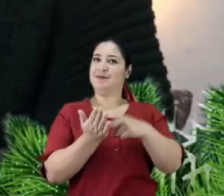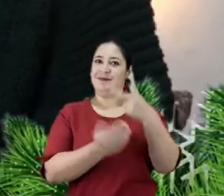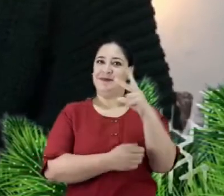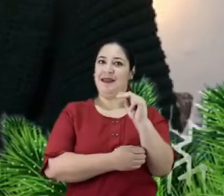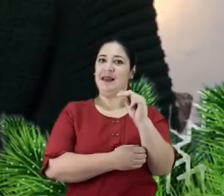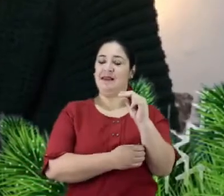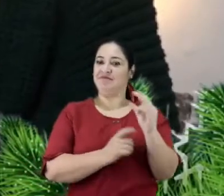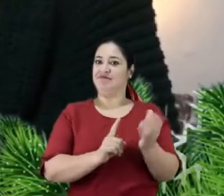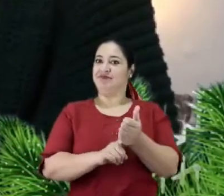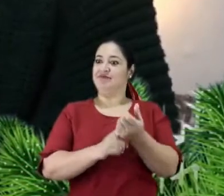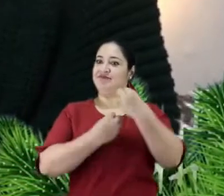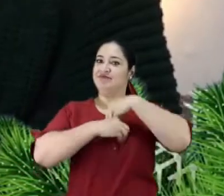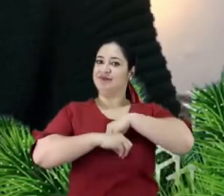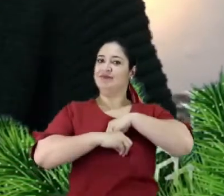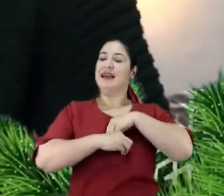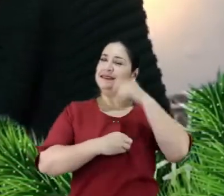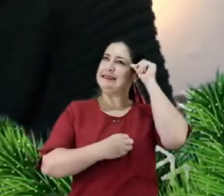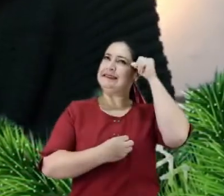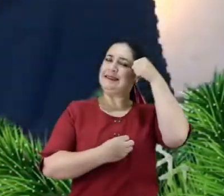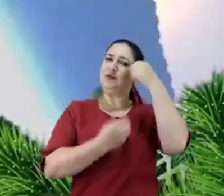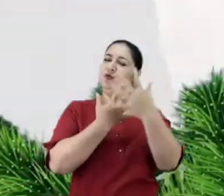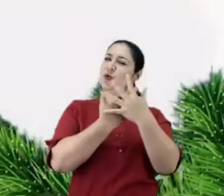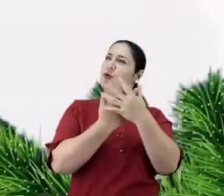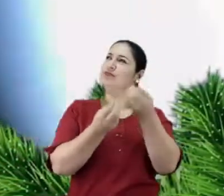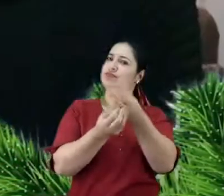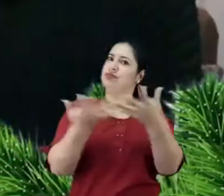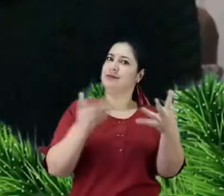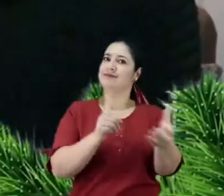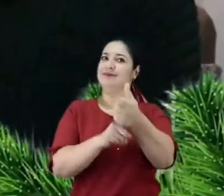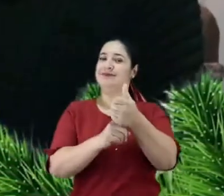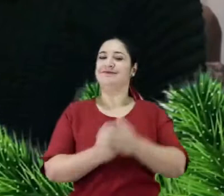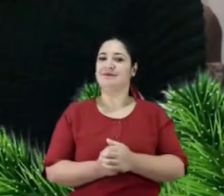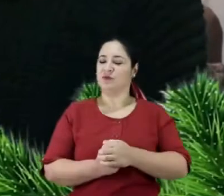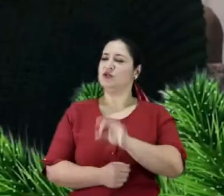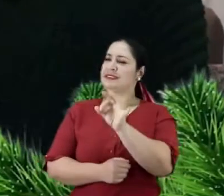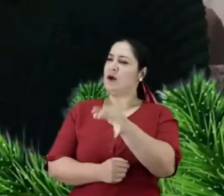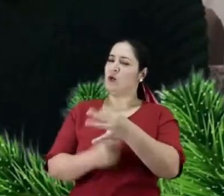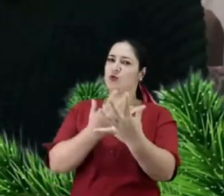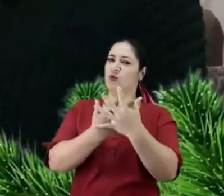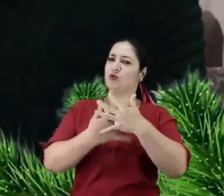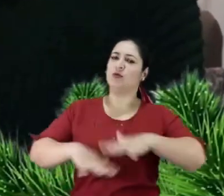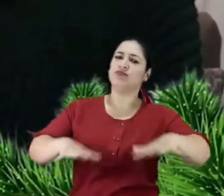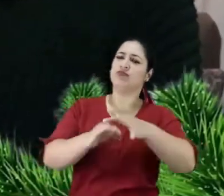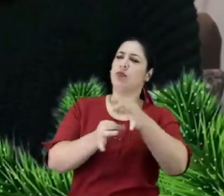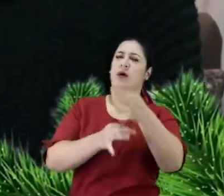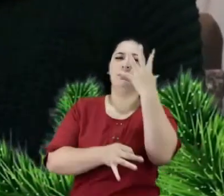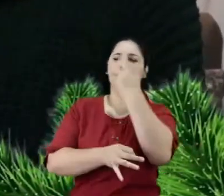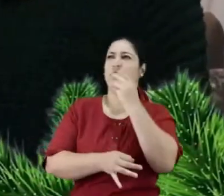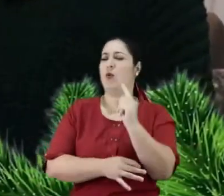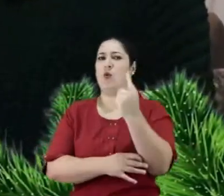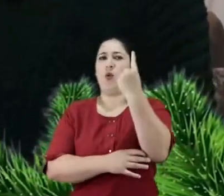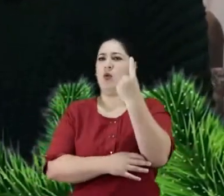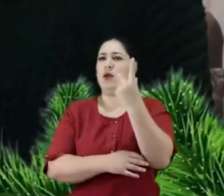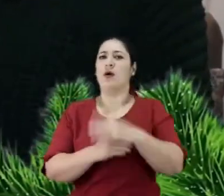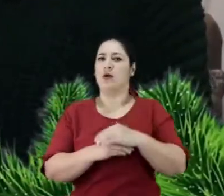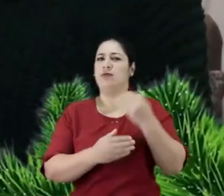año, recordamos lo logrado como sonsoneños. Estoy convencido de que Sonsón es un pueblo único y maravilloso,